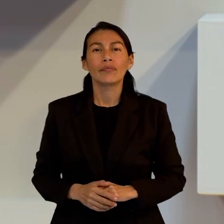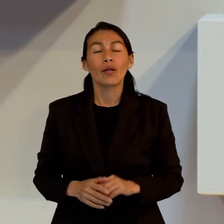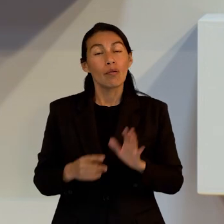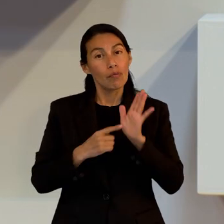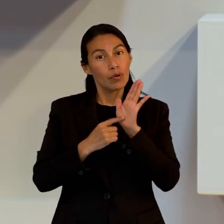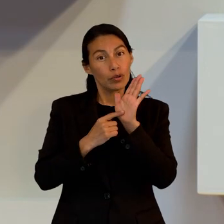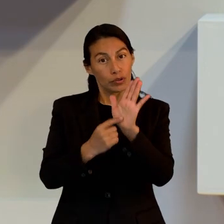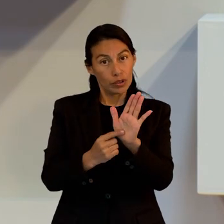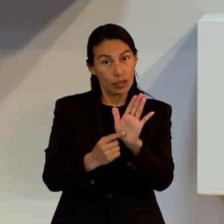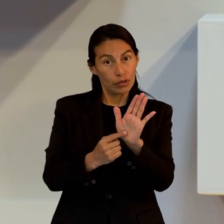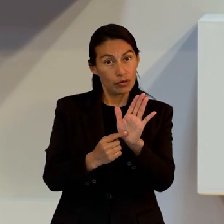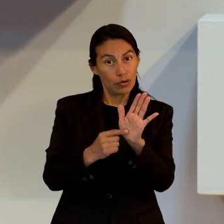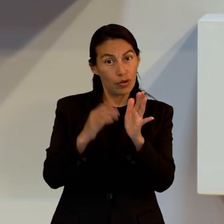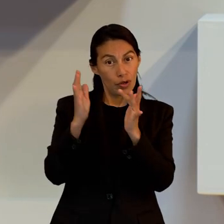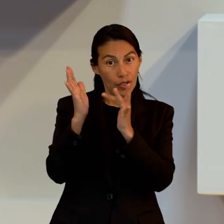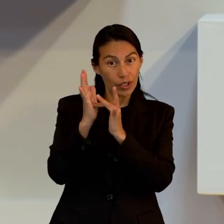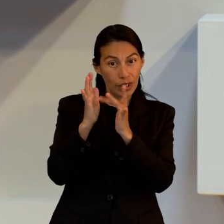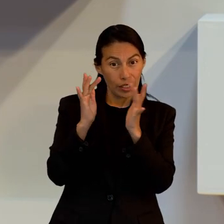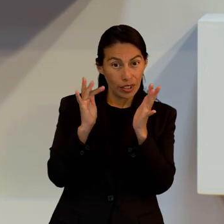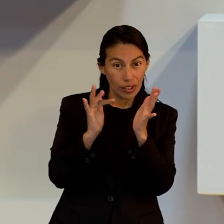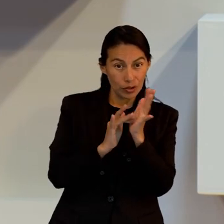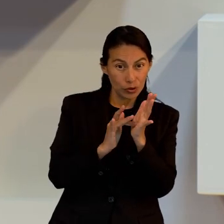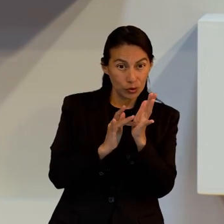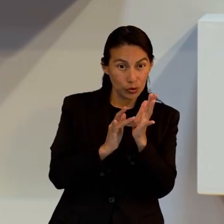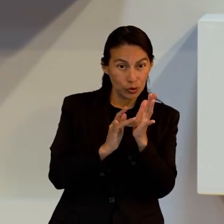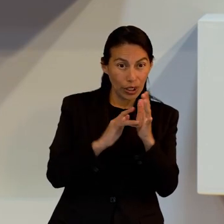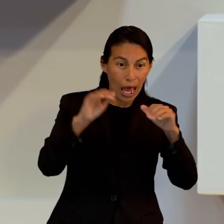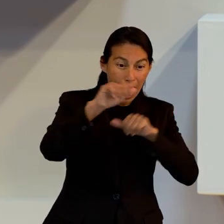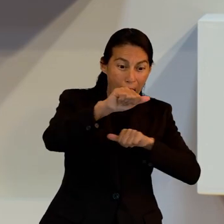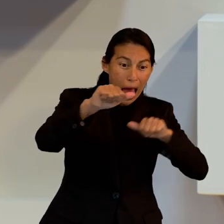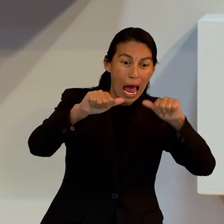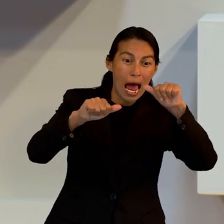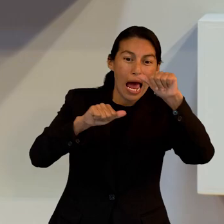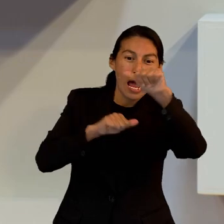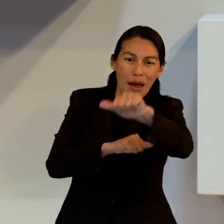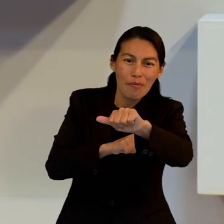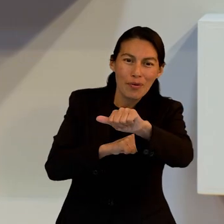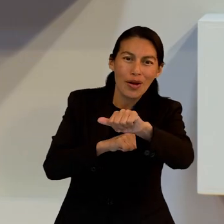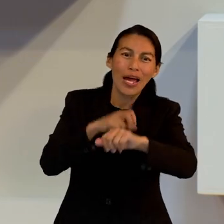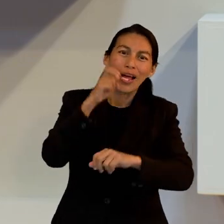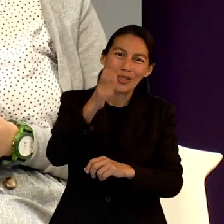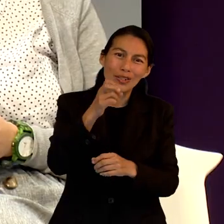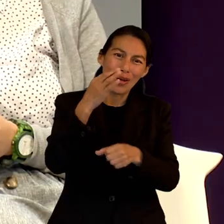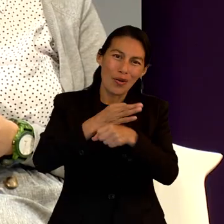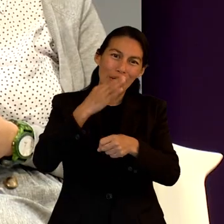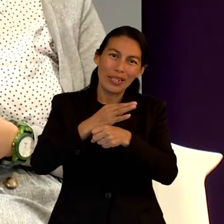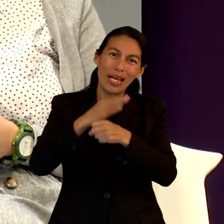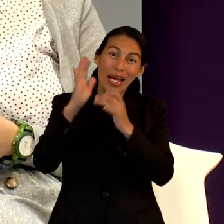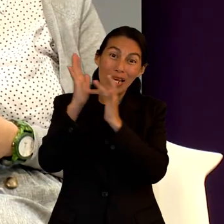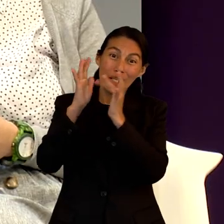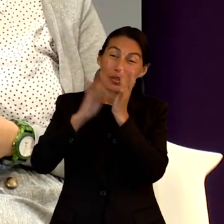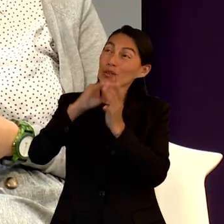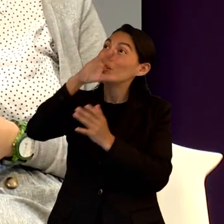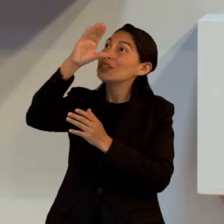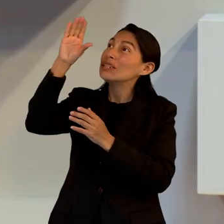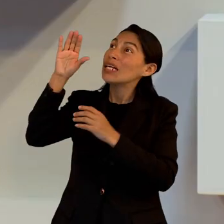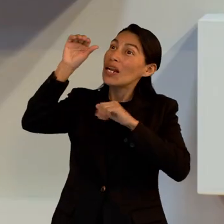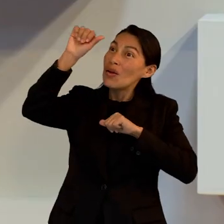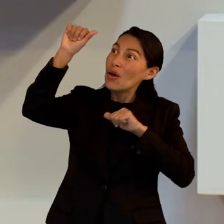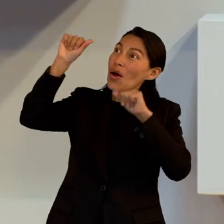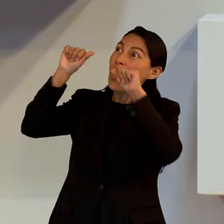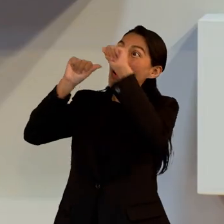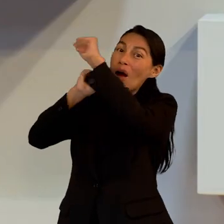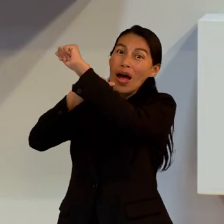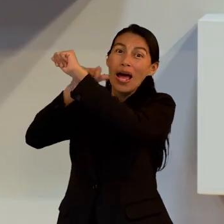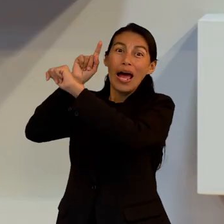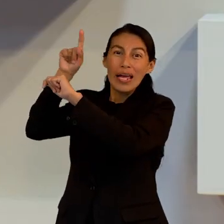indicando que realmente jesús ahorita es nuestro velo y por intermedio de él podemos acercarnos